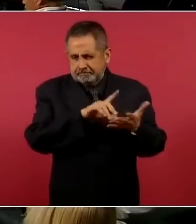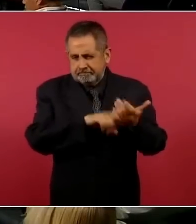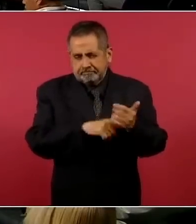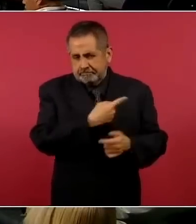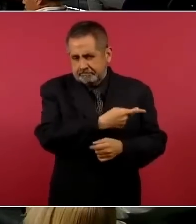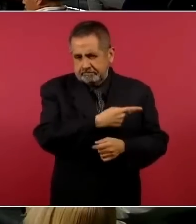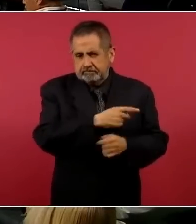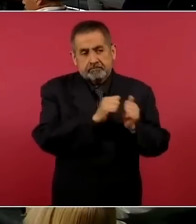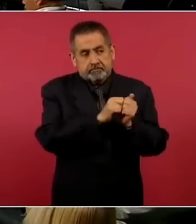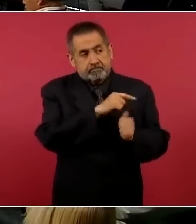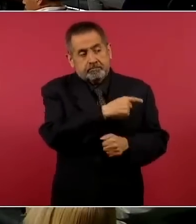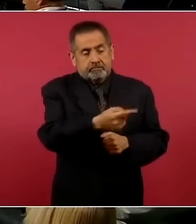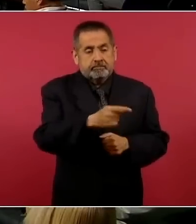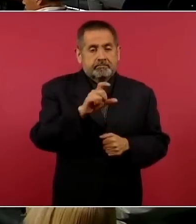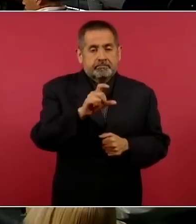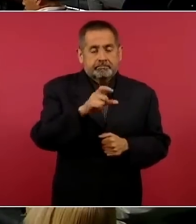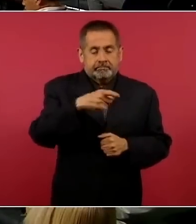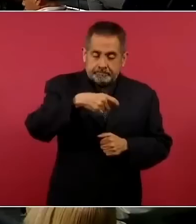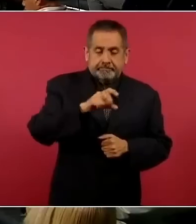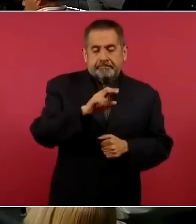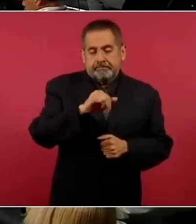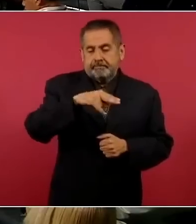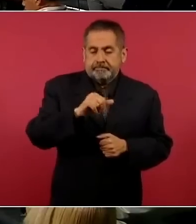con la quina